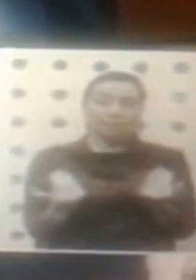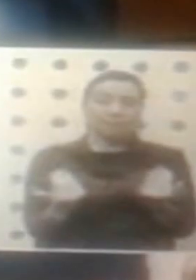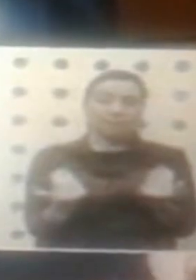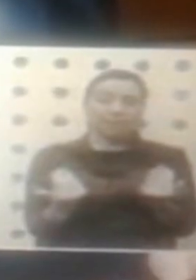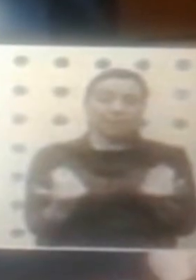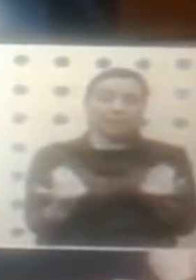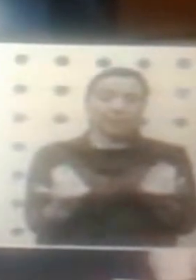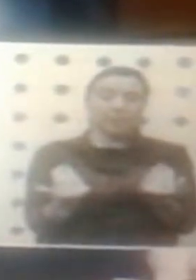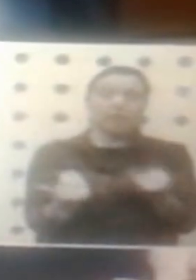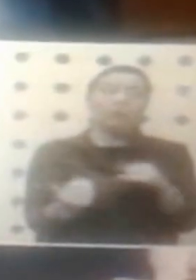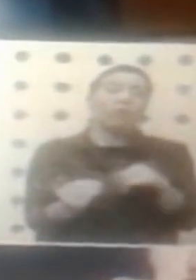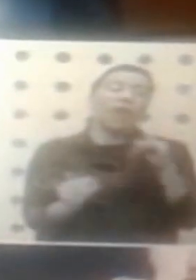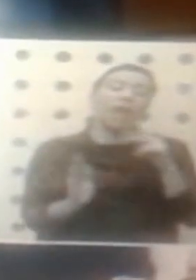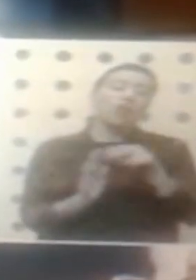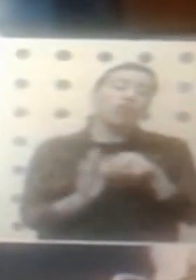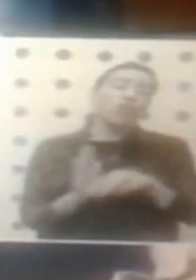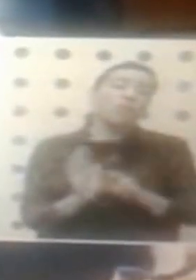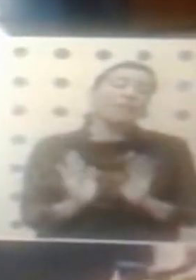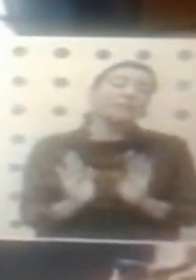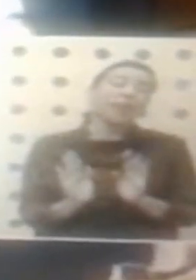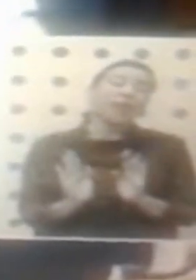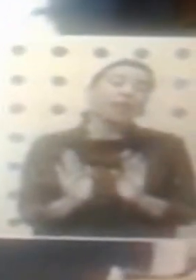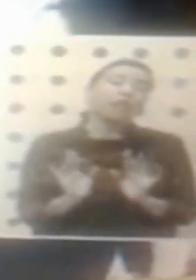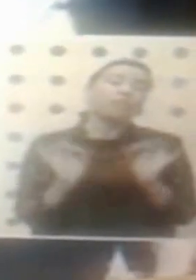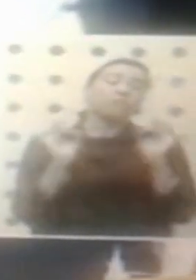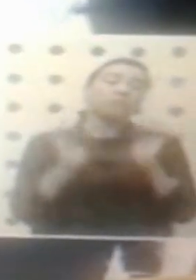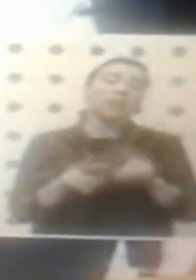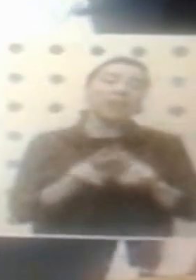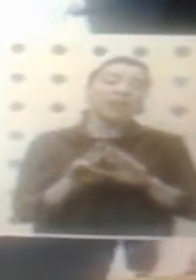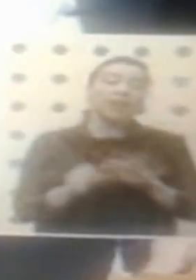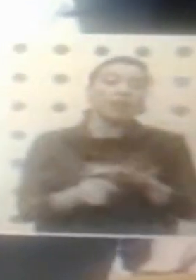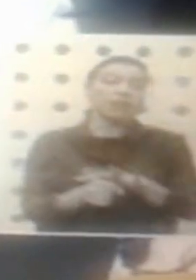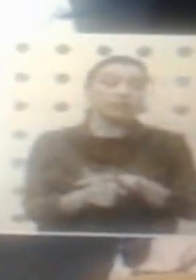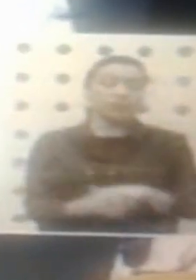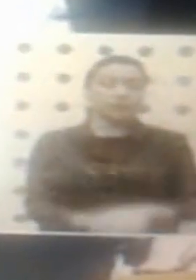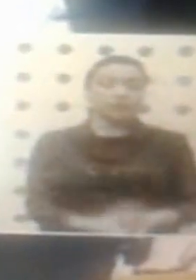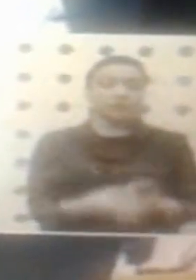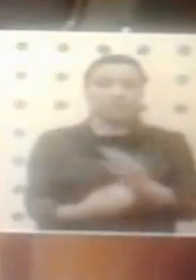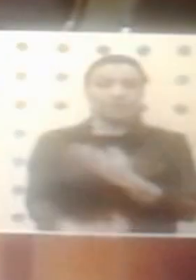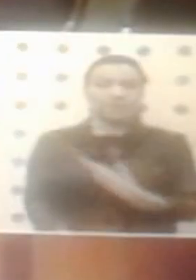En el intertanto tenemos normas definitivas que regulen esta situación. Gracias, presidente.